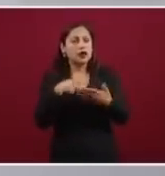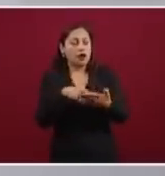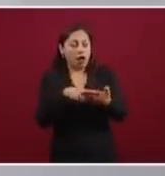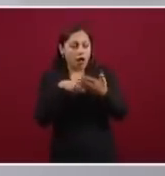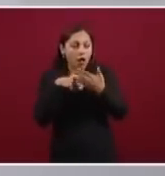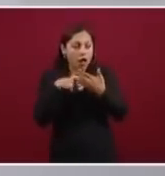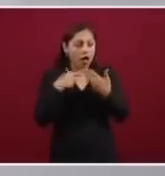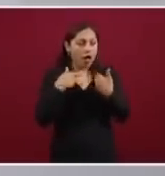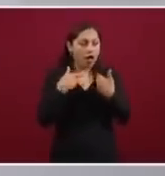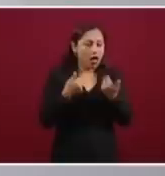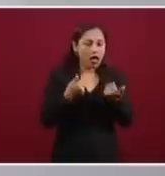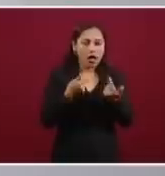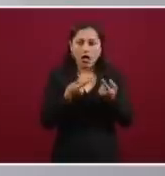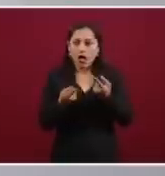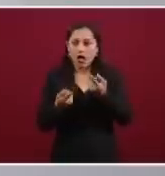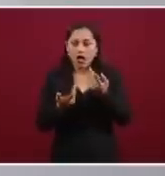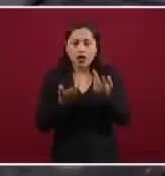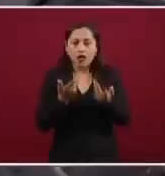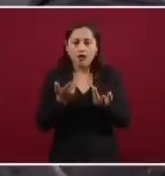pues